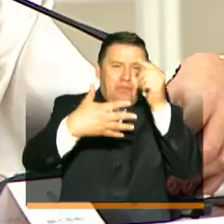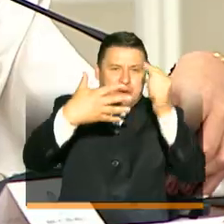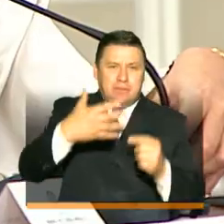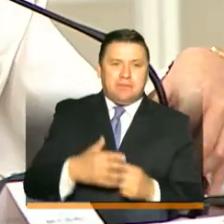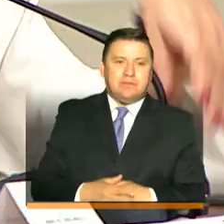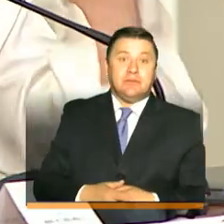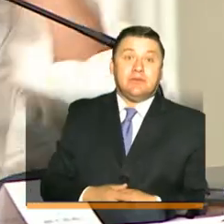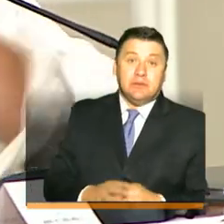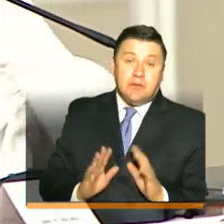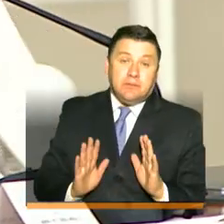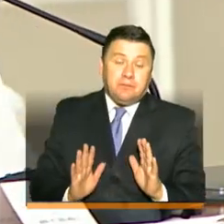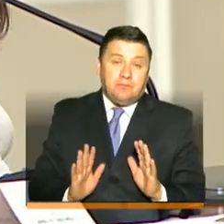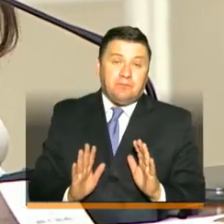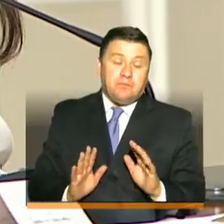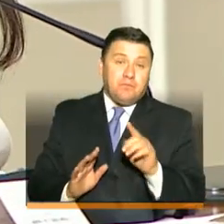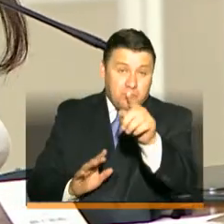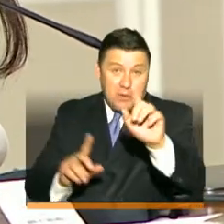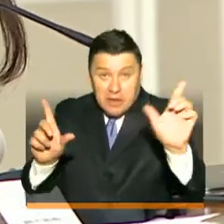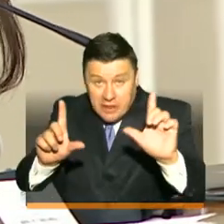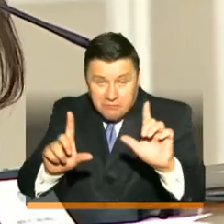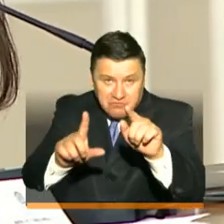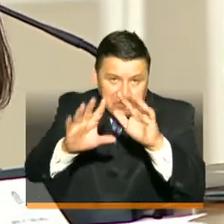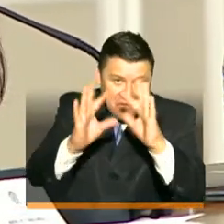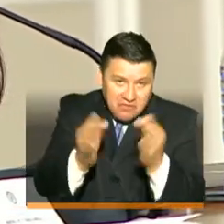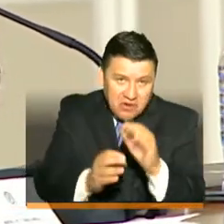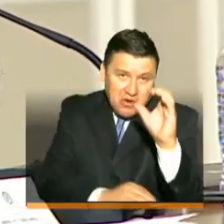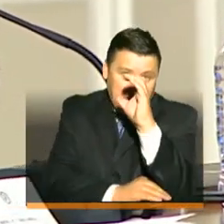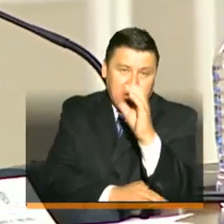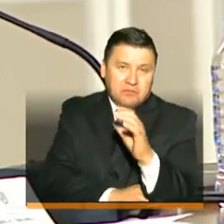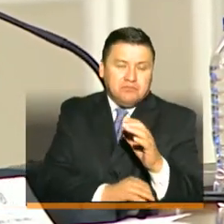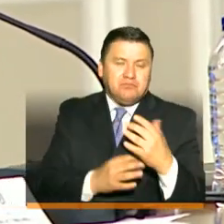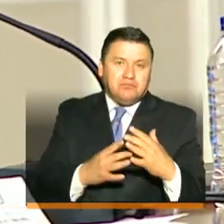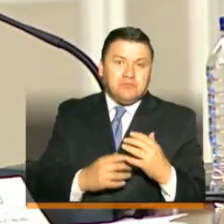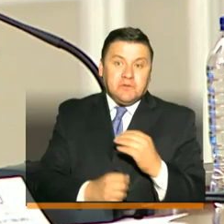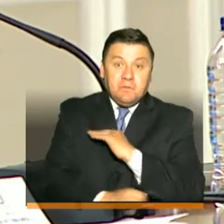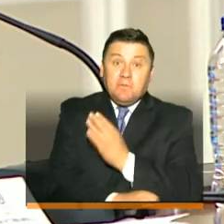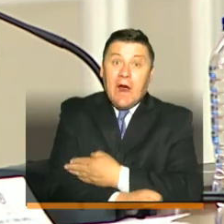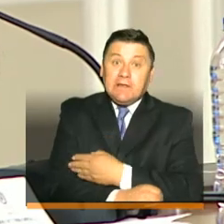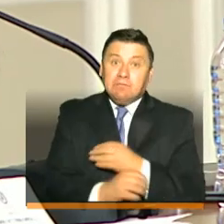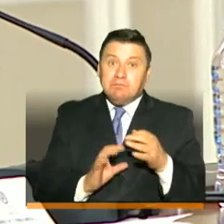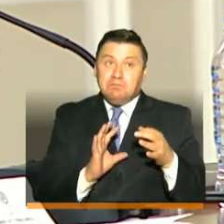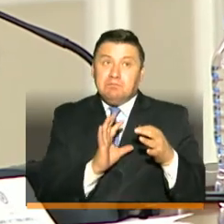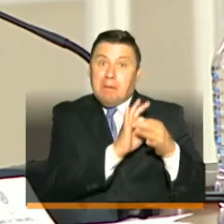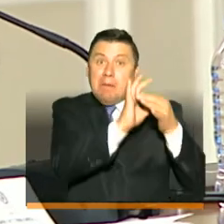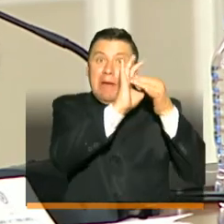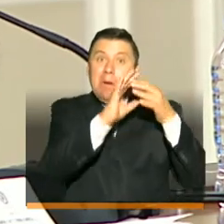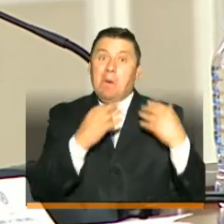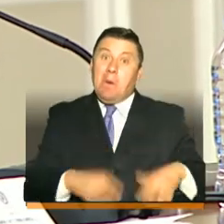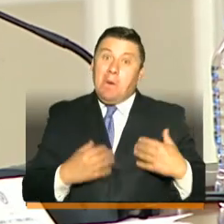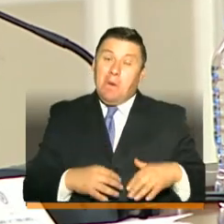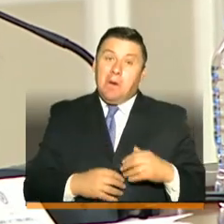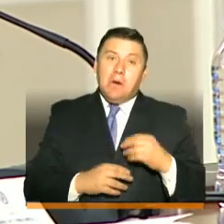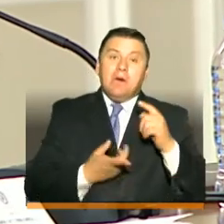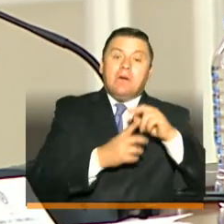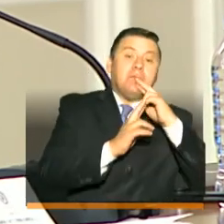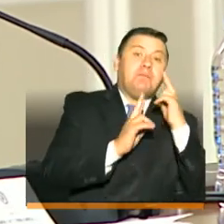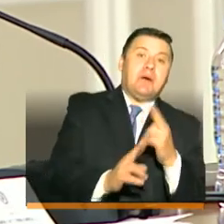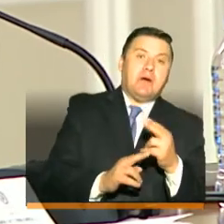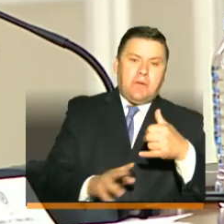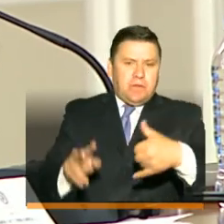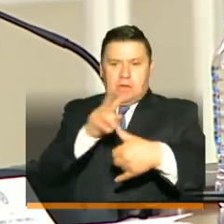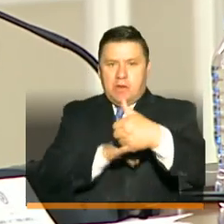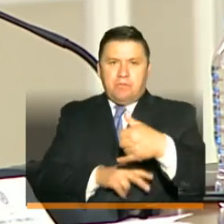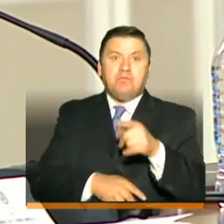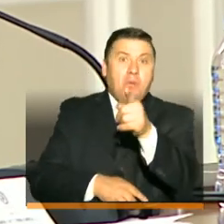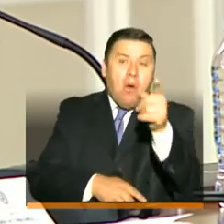Bueno, como pudieron ver, televidentes, familias colombianas, son alianzas muy potentes, presidente, y son alianzas que le responden, seguramente aquí